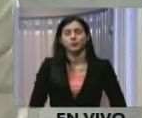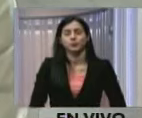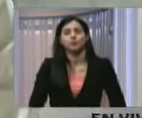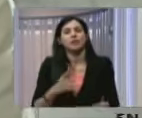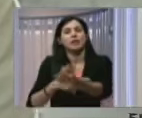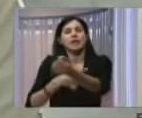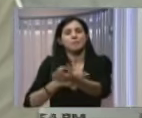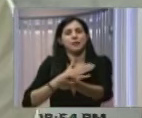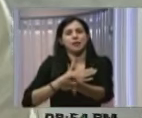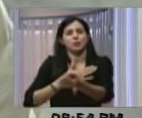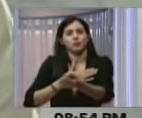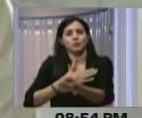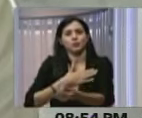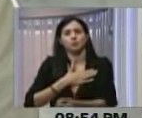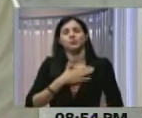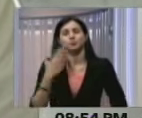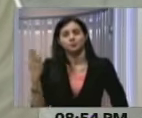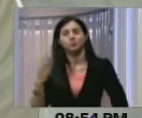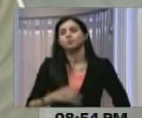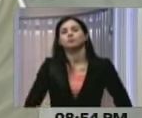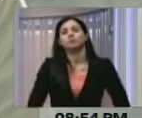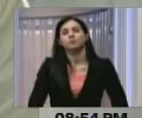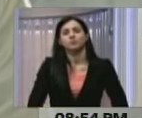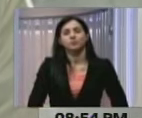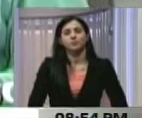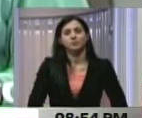hermano Aristóbulo Isturiz,